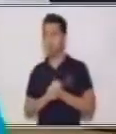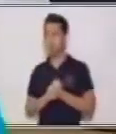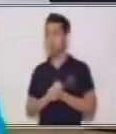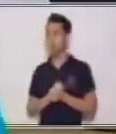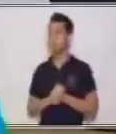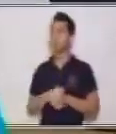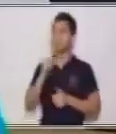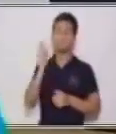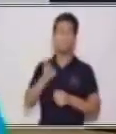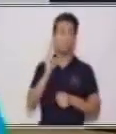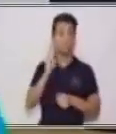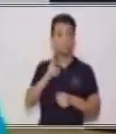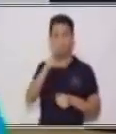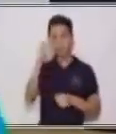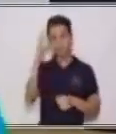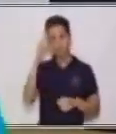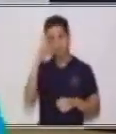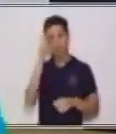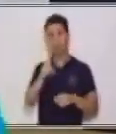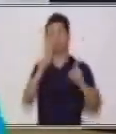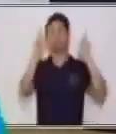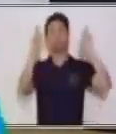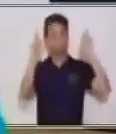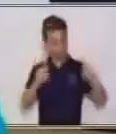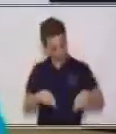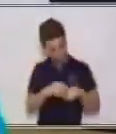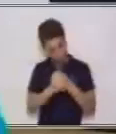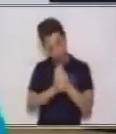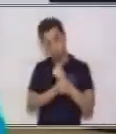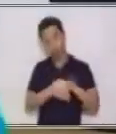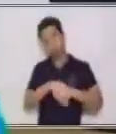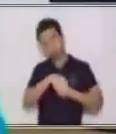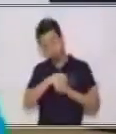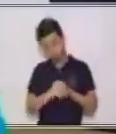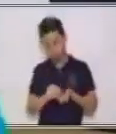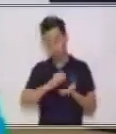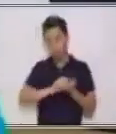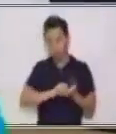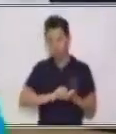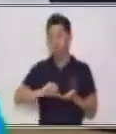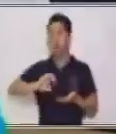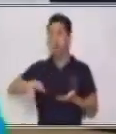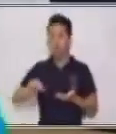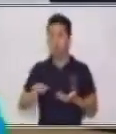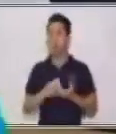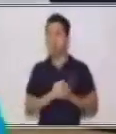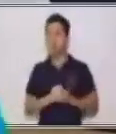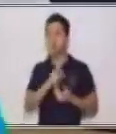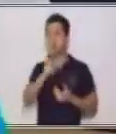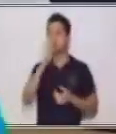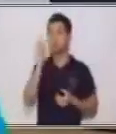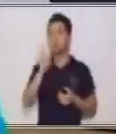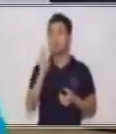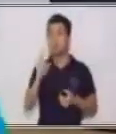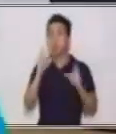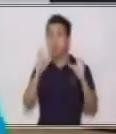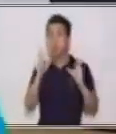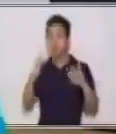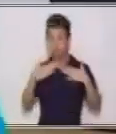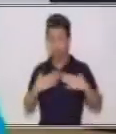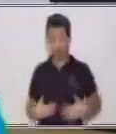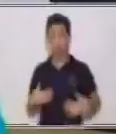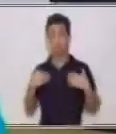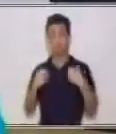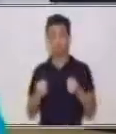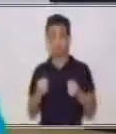todo, recordarte lavarte las manos constantemente con agua y jabón. Y siempre cuidar tu salud y también la de